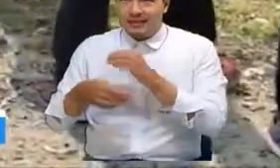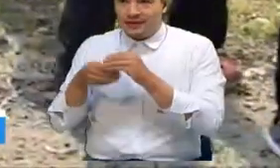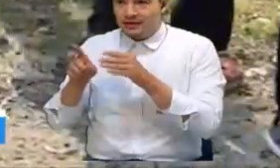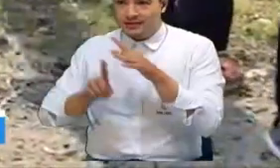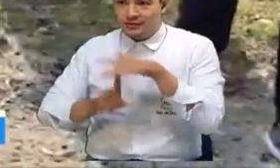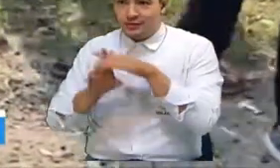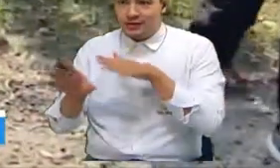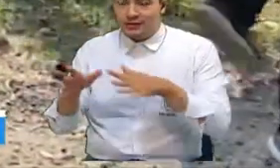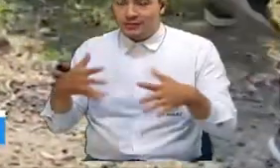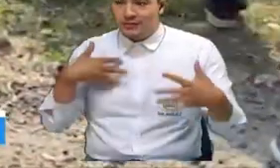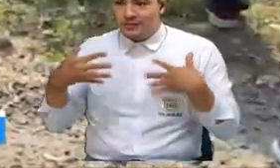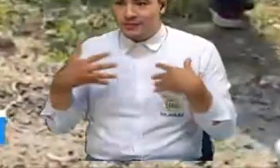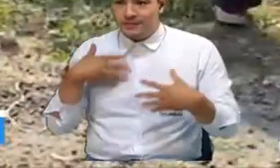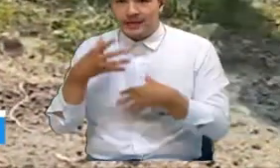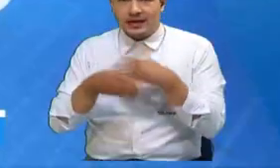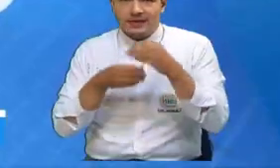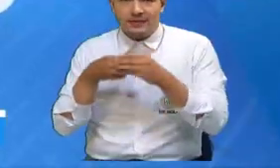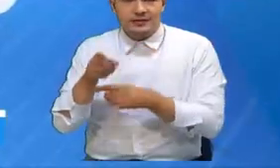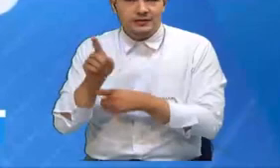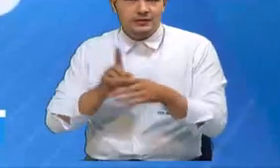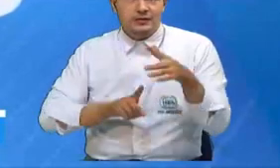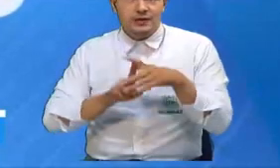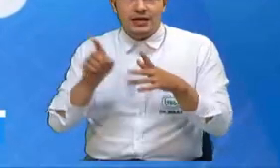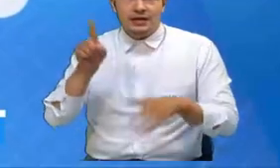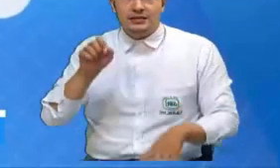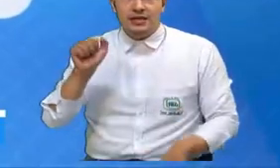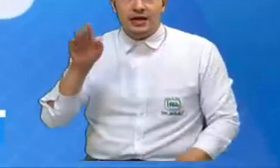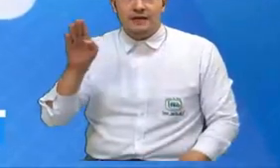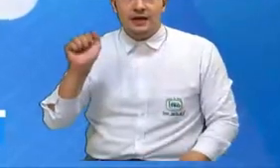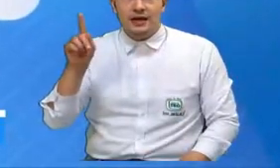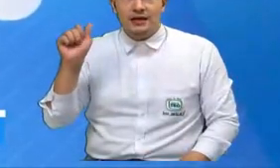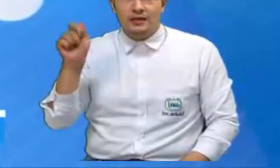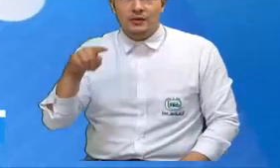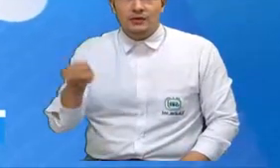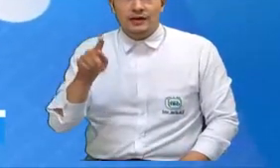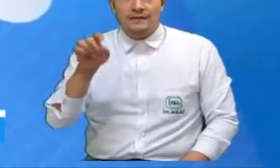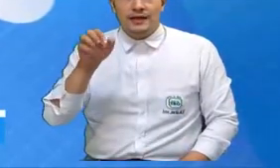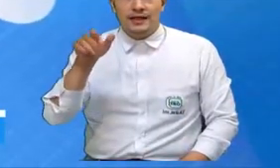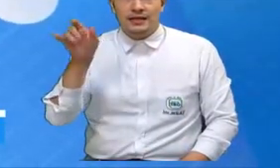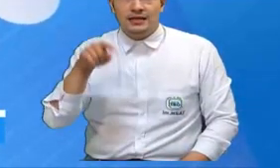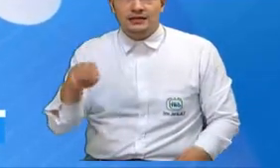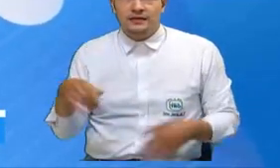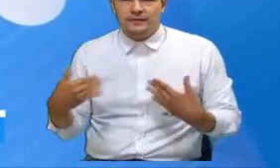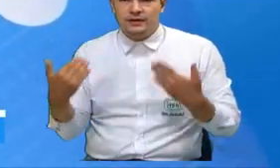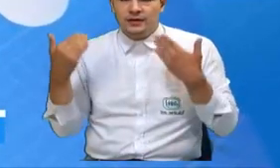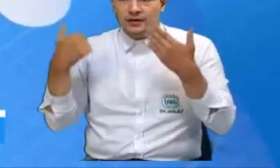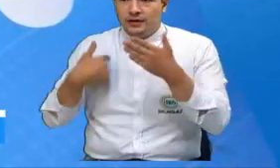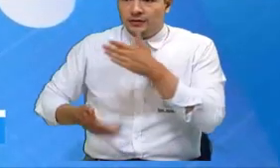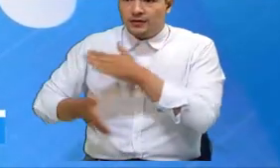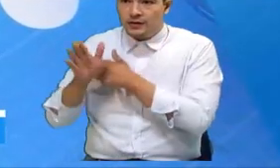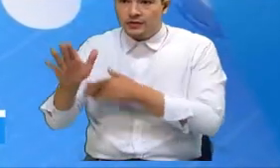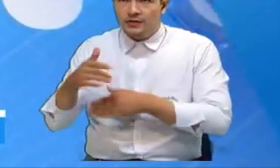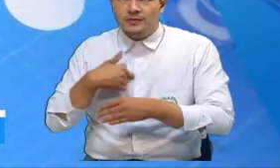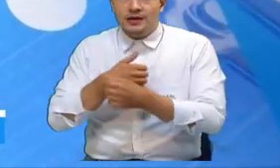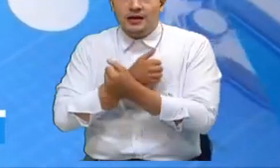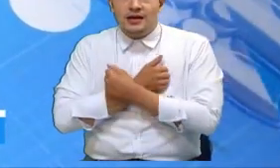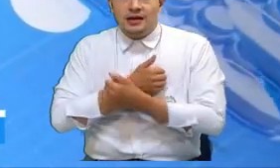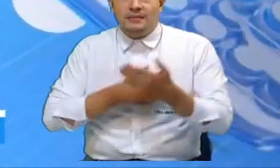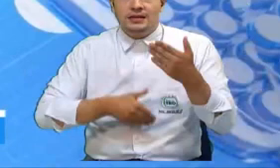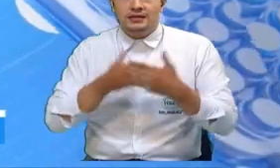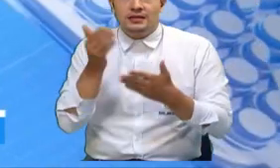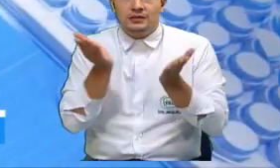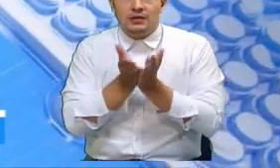Granito y aparece Sábados Felices y bueno, pues funcionó, continué en eso, me apasioné, empecé a estudiar